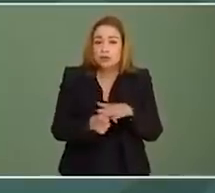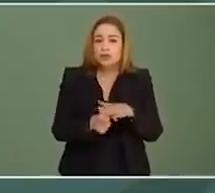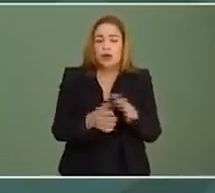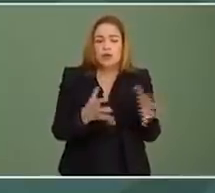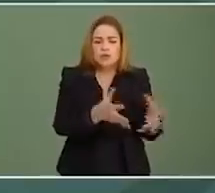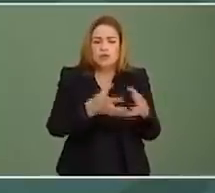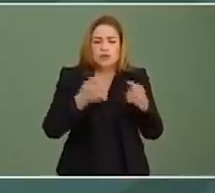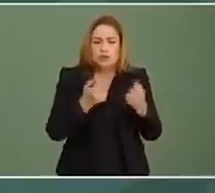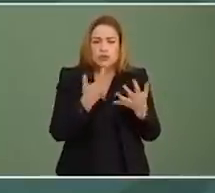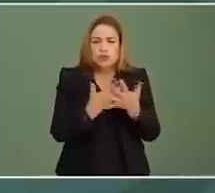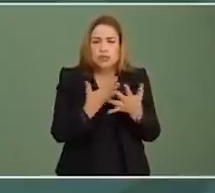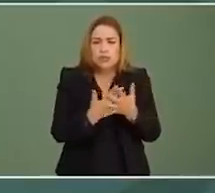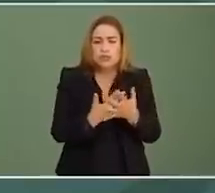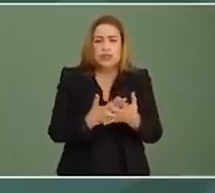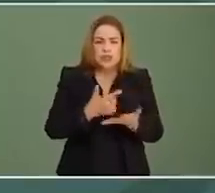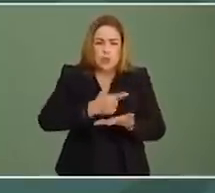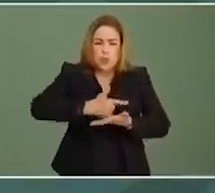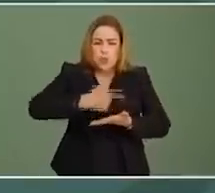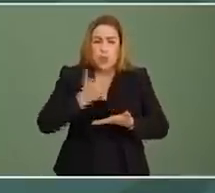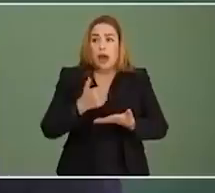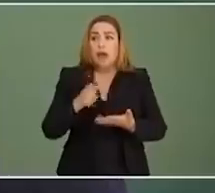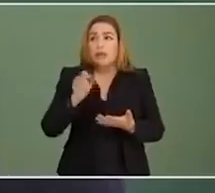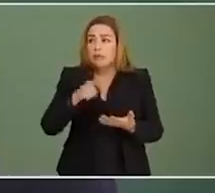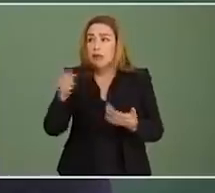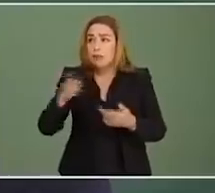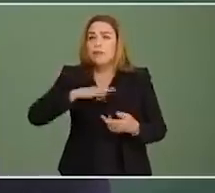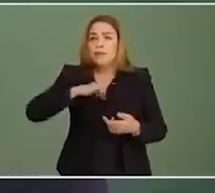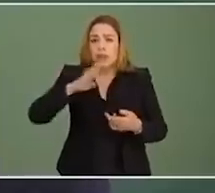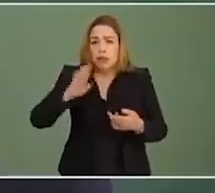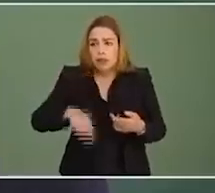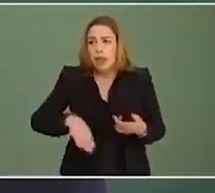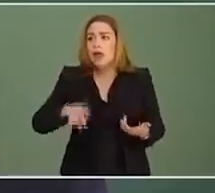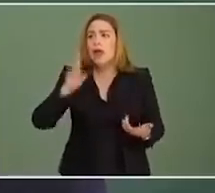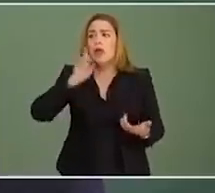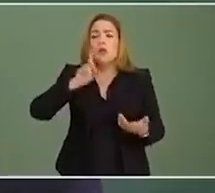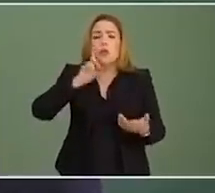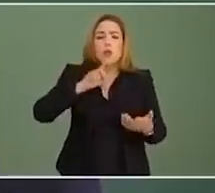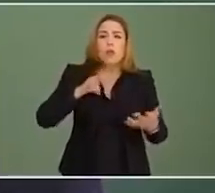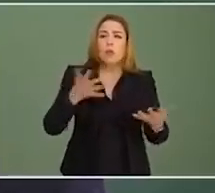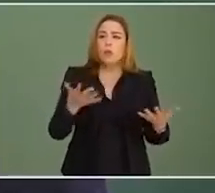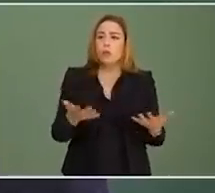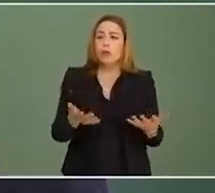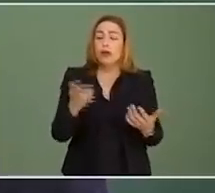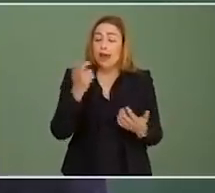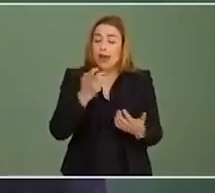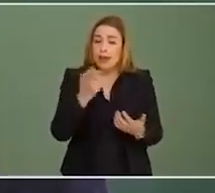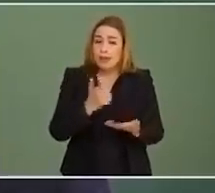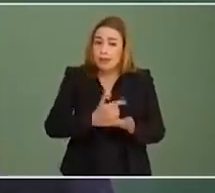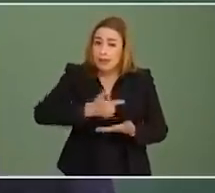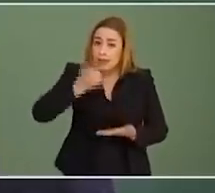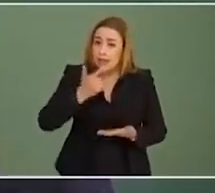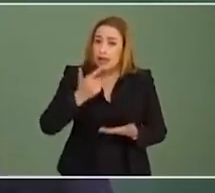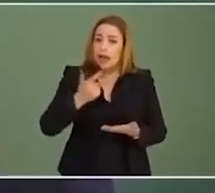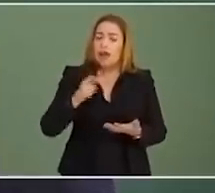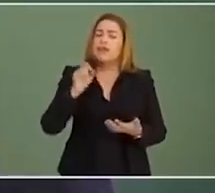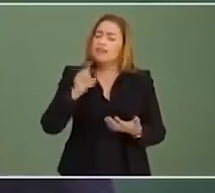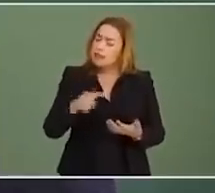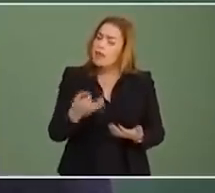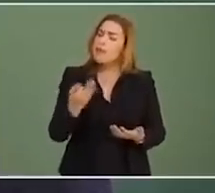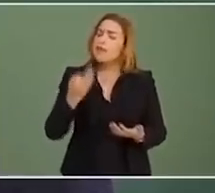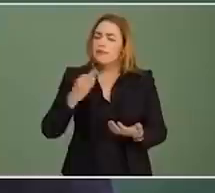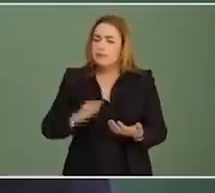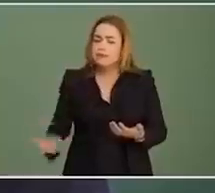feminicidios sean delitos graves y el robo de combustible delito grave y el fraude electoral